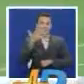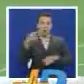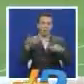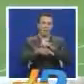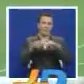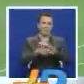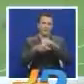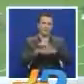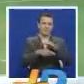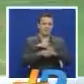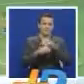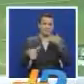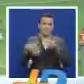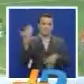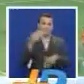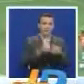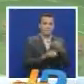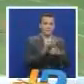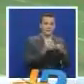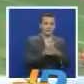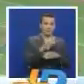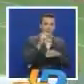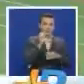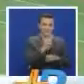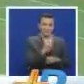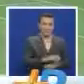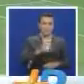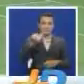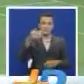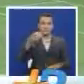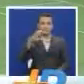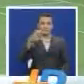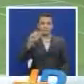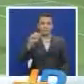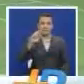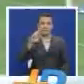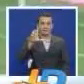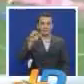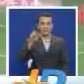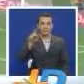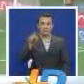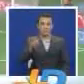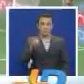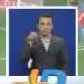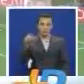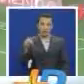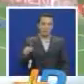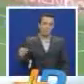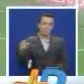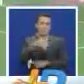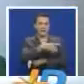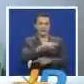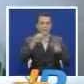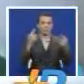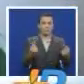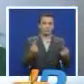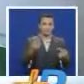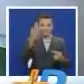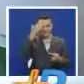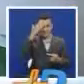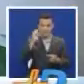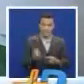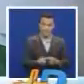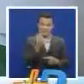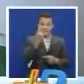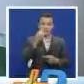abrir la cuenta para el Pasto. Luego Carlos Lizarazo remata a larga distancia e iguala el marcador que iba 1-1. Importante porque era el primer partido de